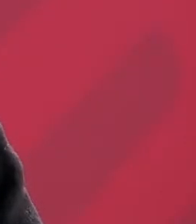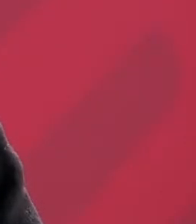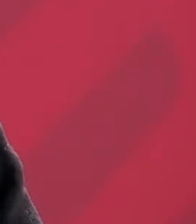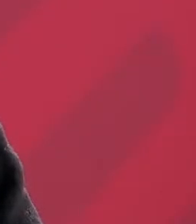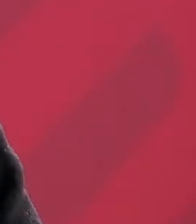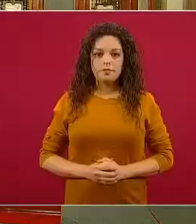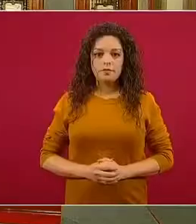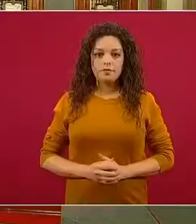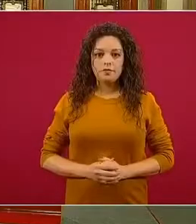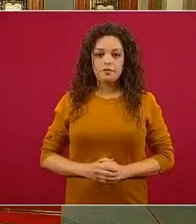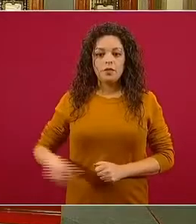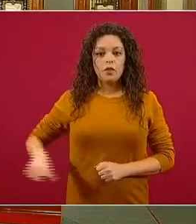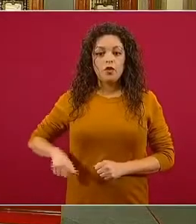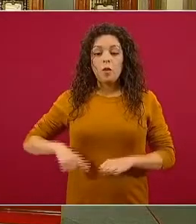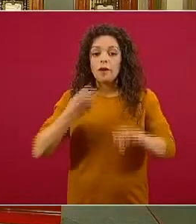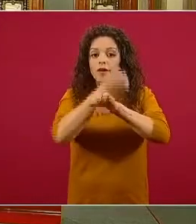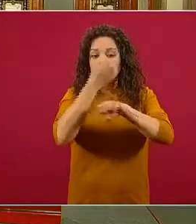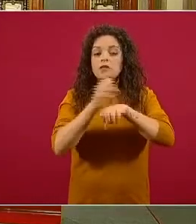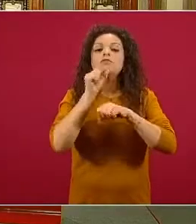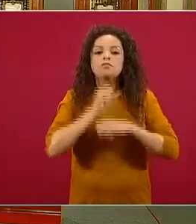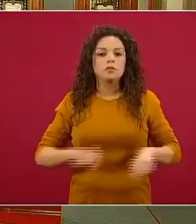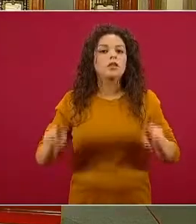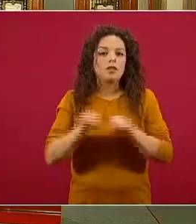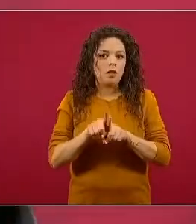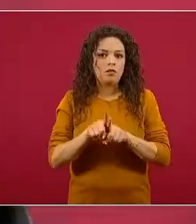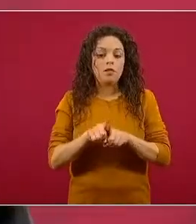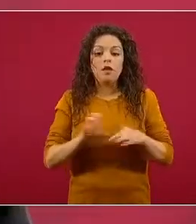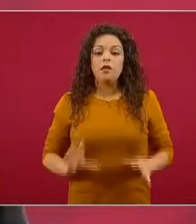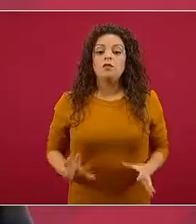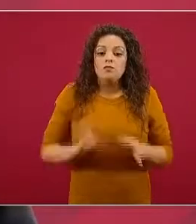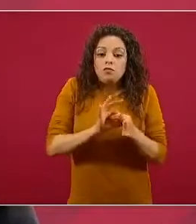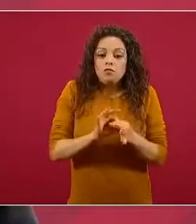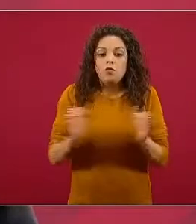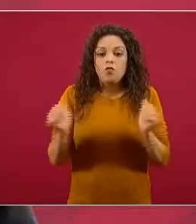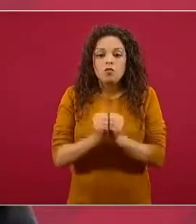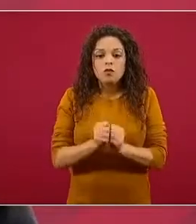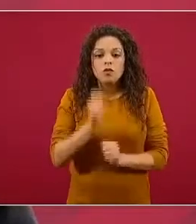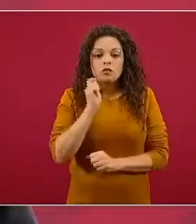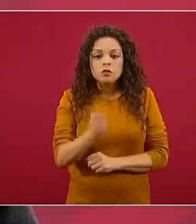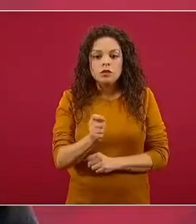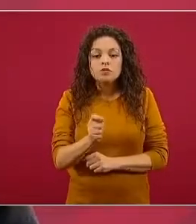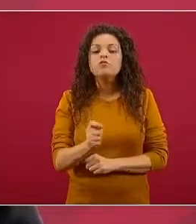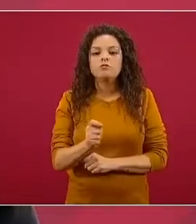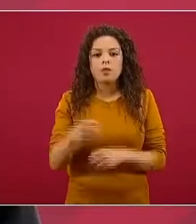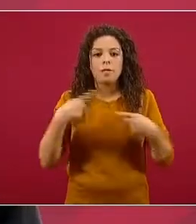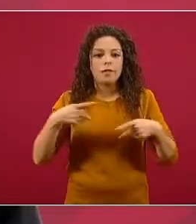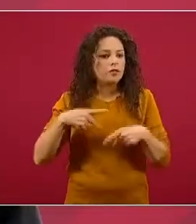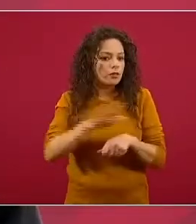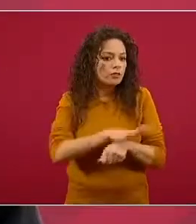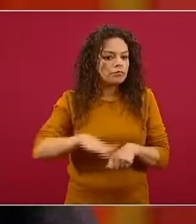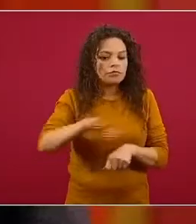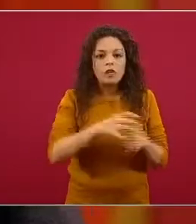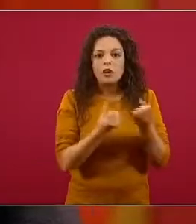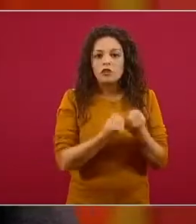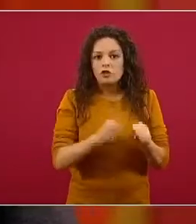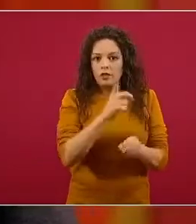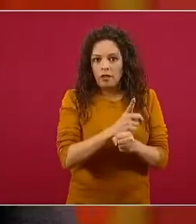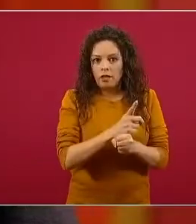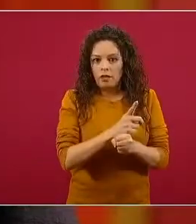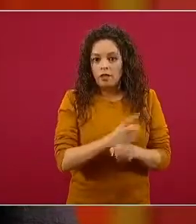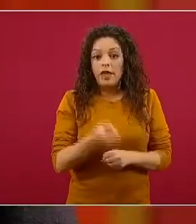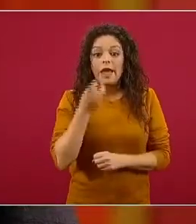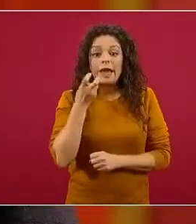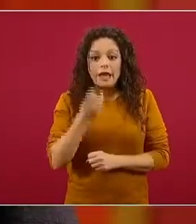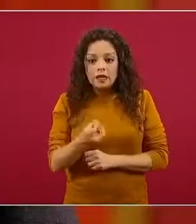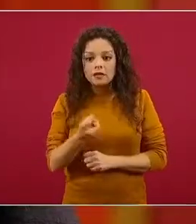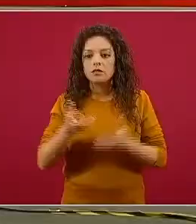Ejecutivo Estatal, pero además vinculando a múltiples protagonistas de la sociedad. Y así es como se ha conducido